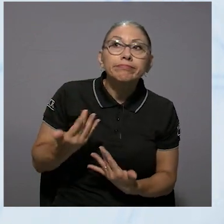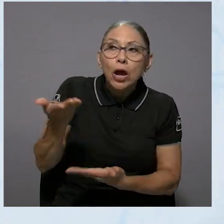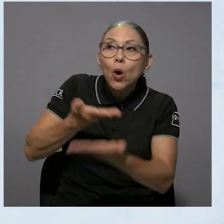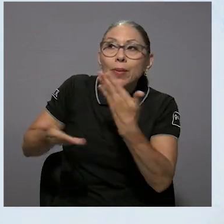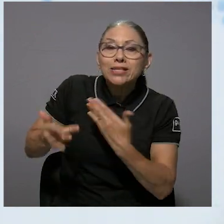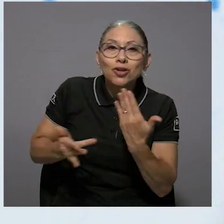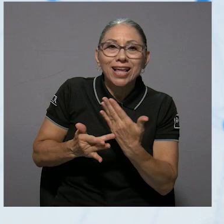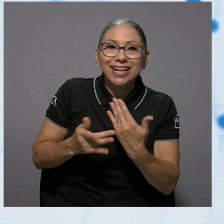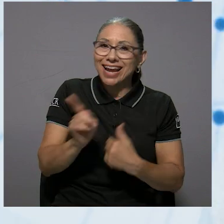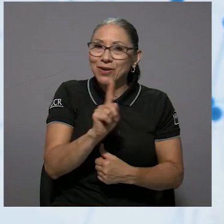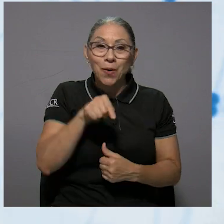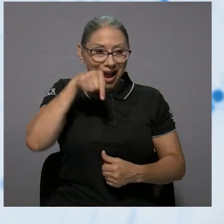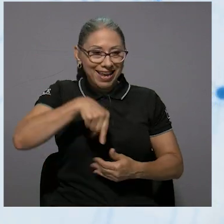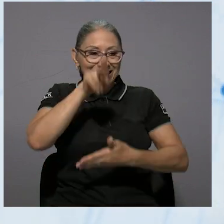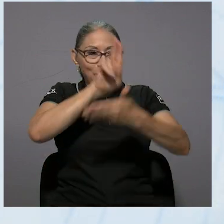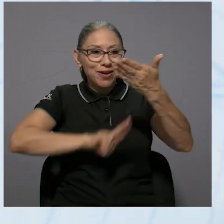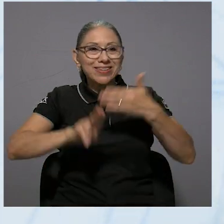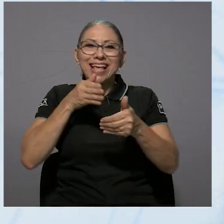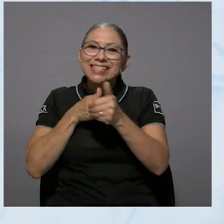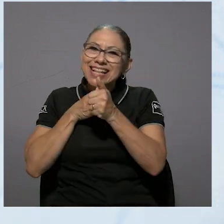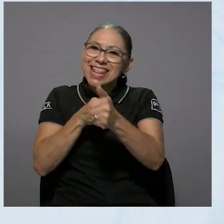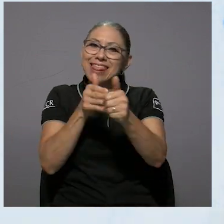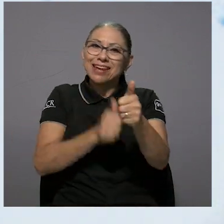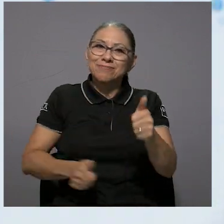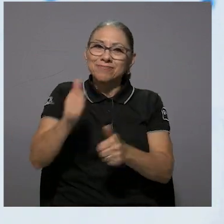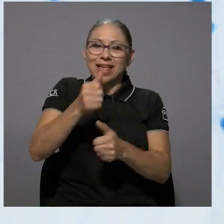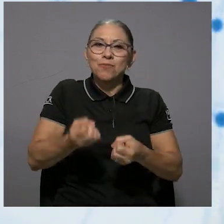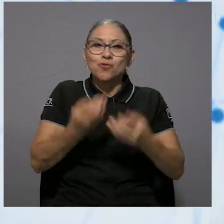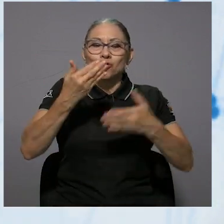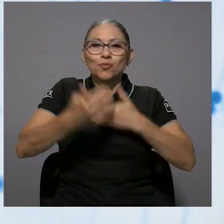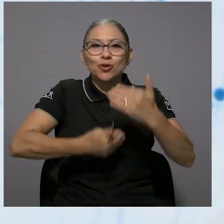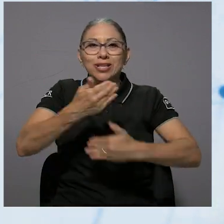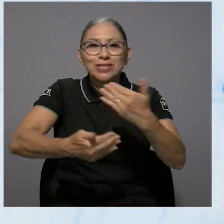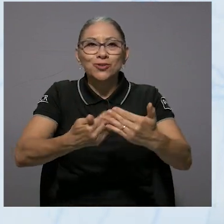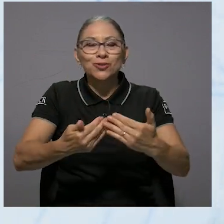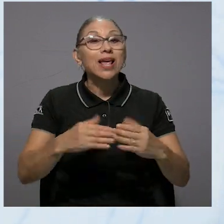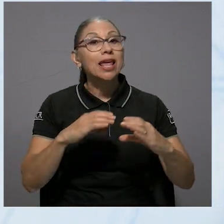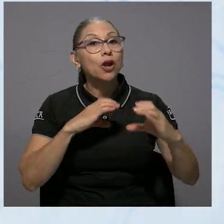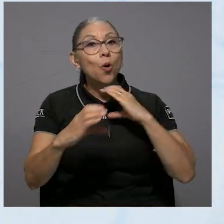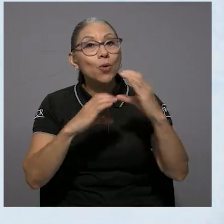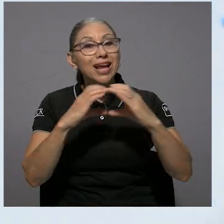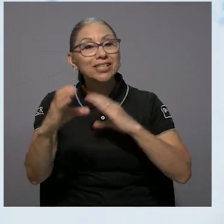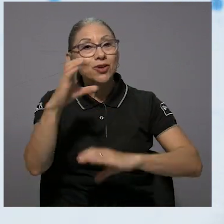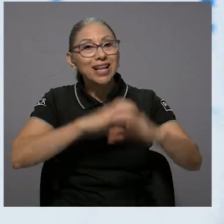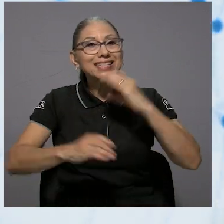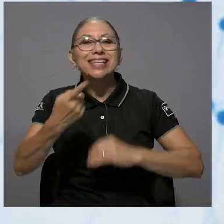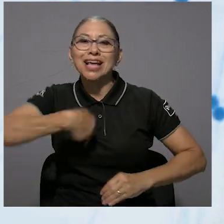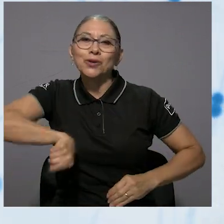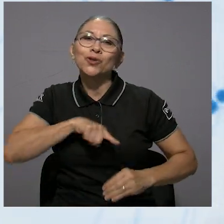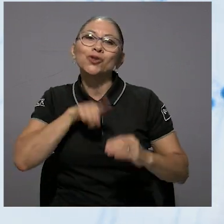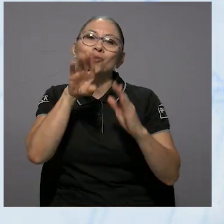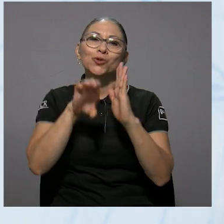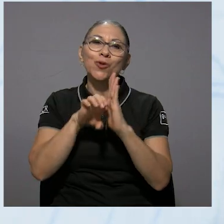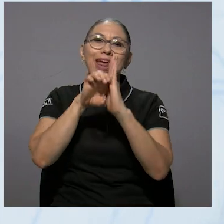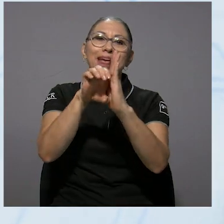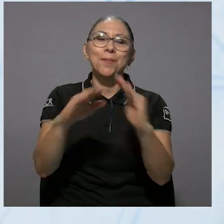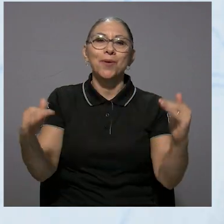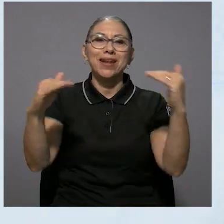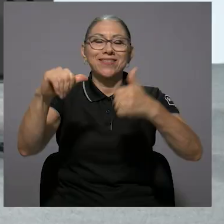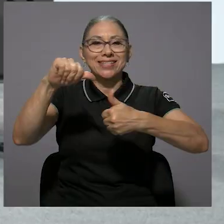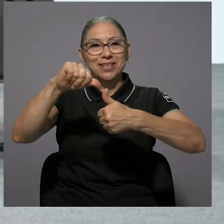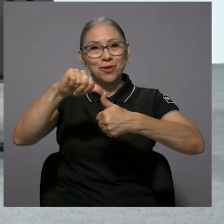cooperación técnica, sino que la universidad es líder en muchos de los procesos. Y en comunicación de la ciencia somos un referente en